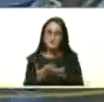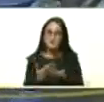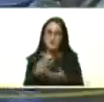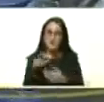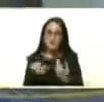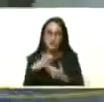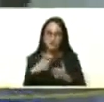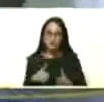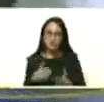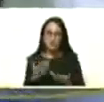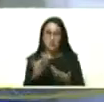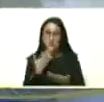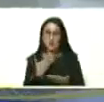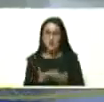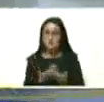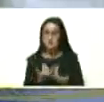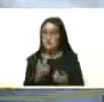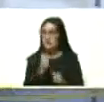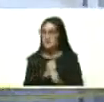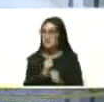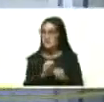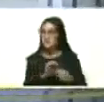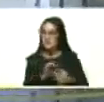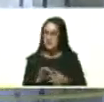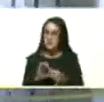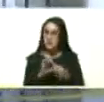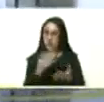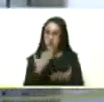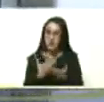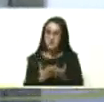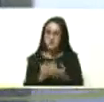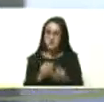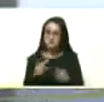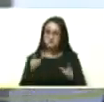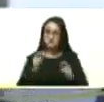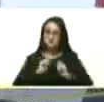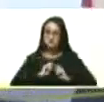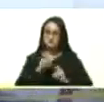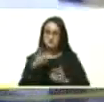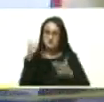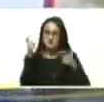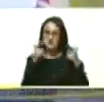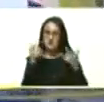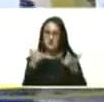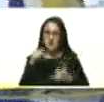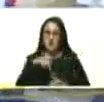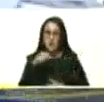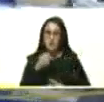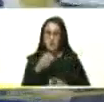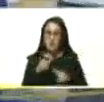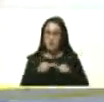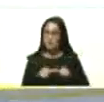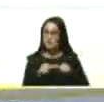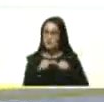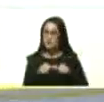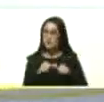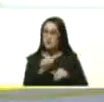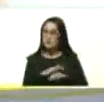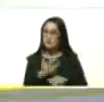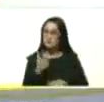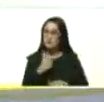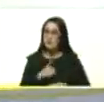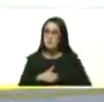la revolución, esto es posible en un trabajo articulado, gracias al legado de nuestro comandante eterno Hugo Chávez, y hoy damos continuidad. Porque somos